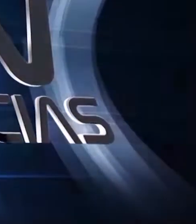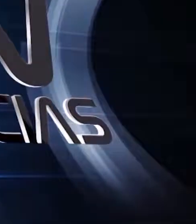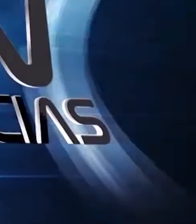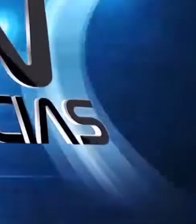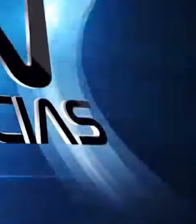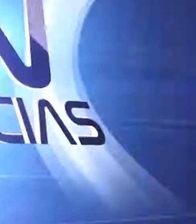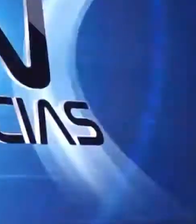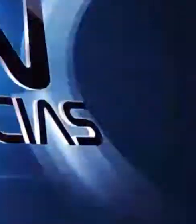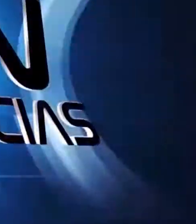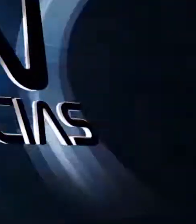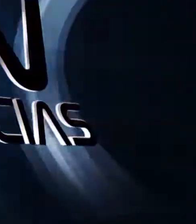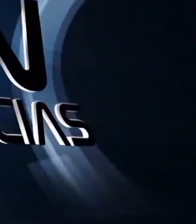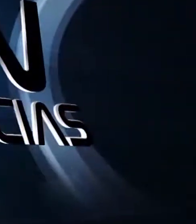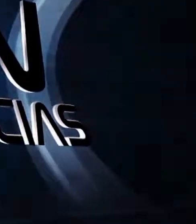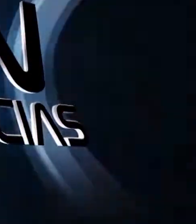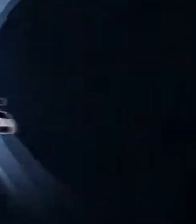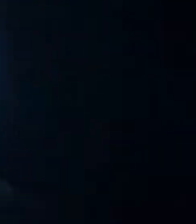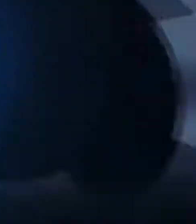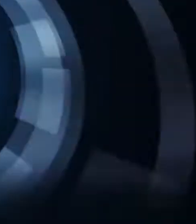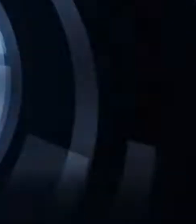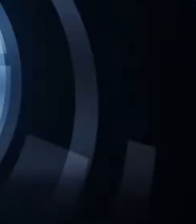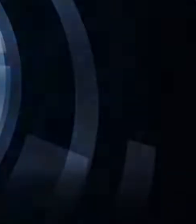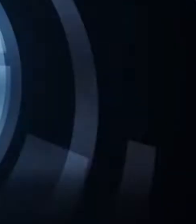agilidad de mudanza de los fiscales.